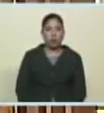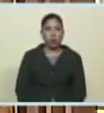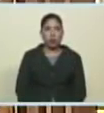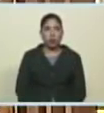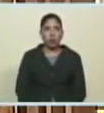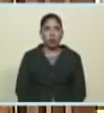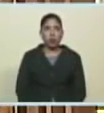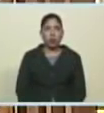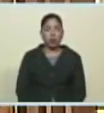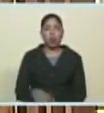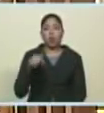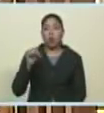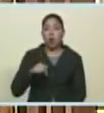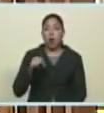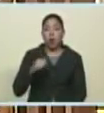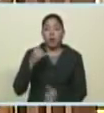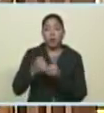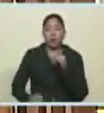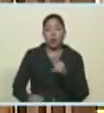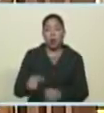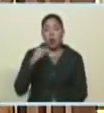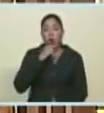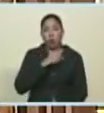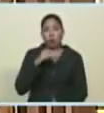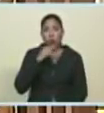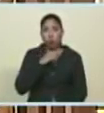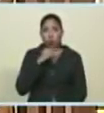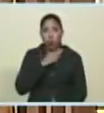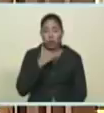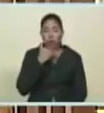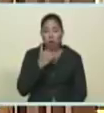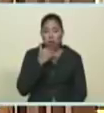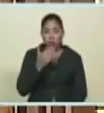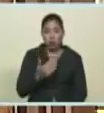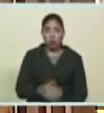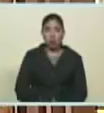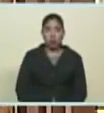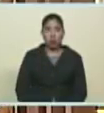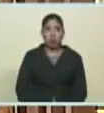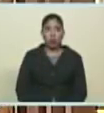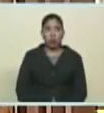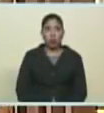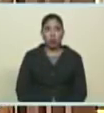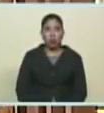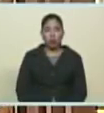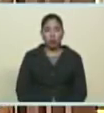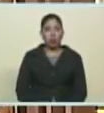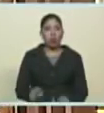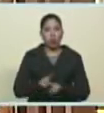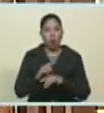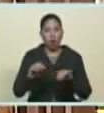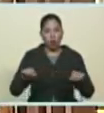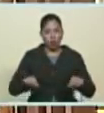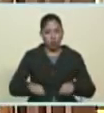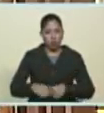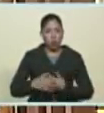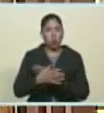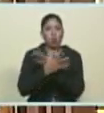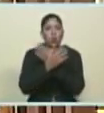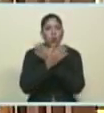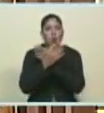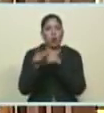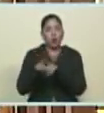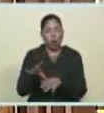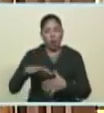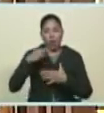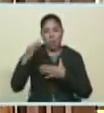Pues estamos terminando el mes número 10 y hay que ver lo difícil que ha sido este año. Y cómo de las cenizas, como el ave fénix, hemos resurgido a la